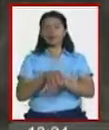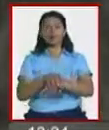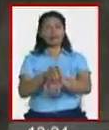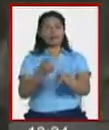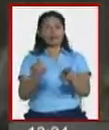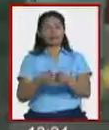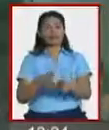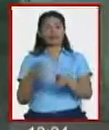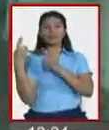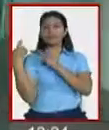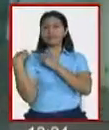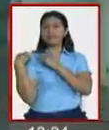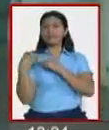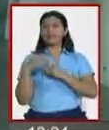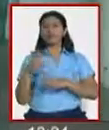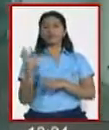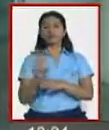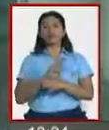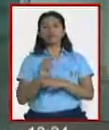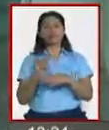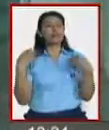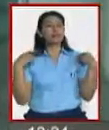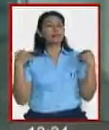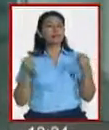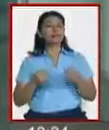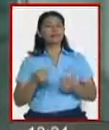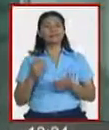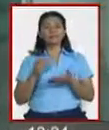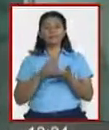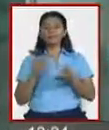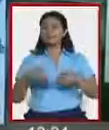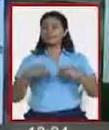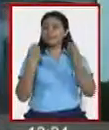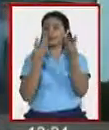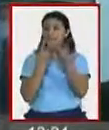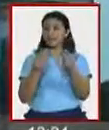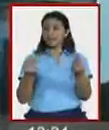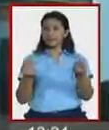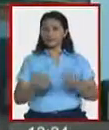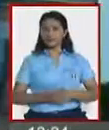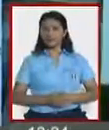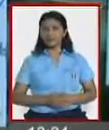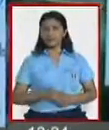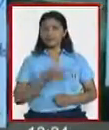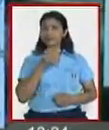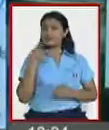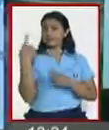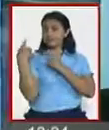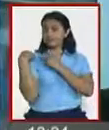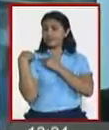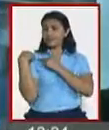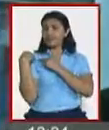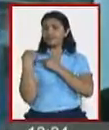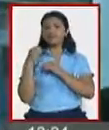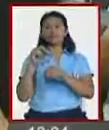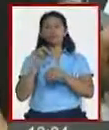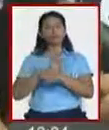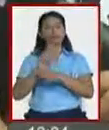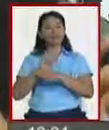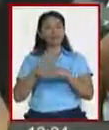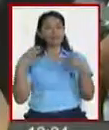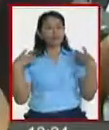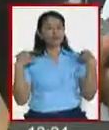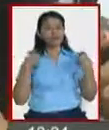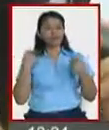marcha, responsabiliza a la ministra de Salud de no solucionar los conflictos. La responsabilidad es de manera directa de la ministra de